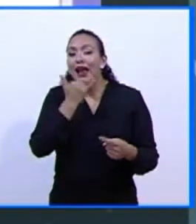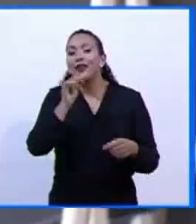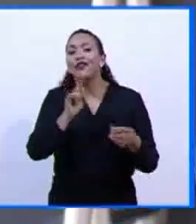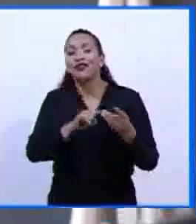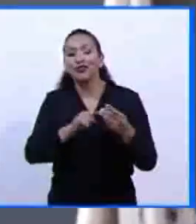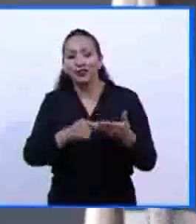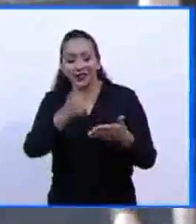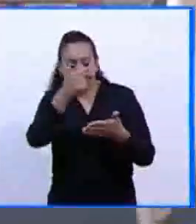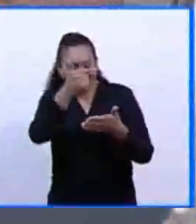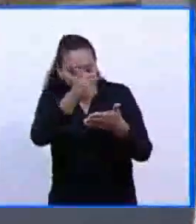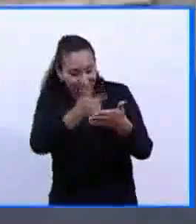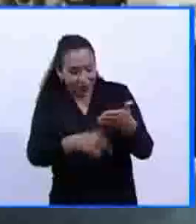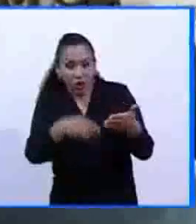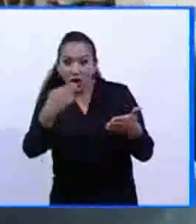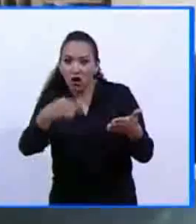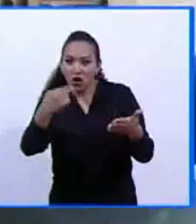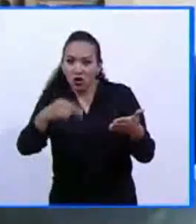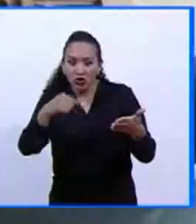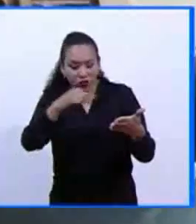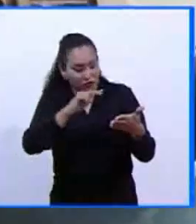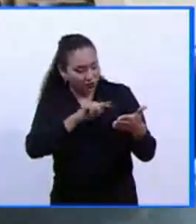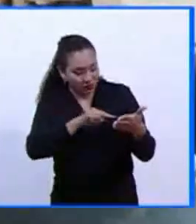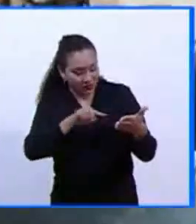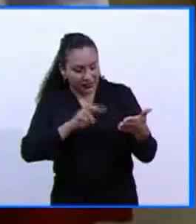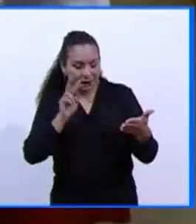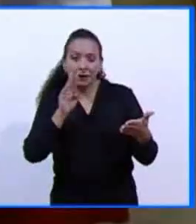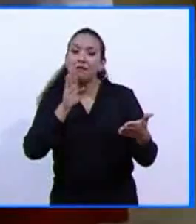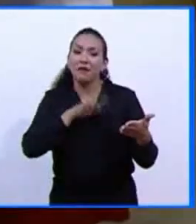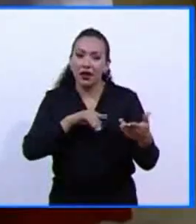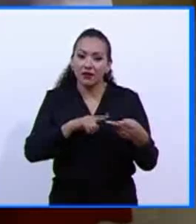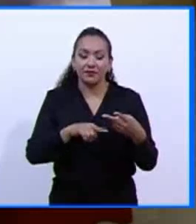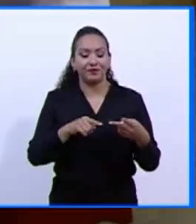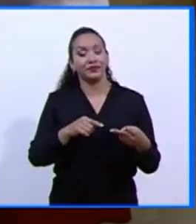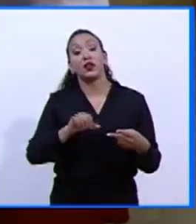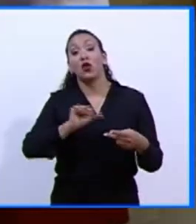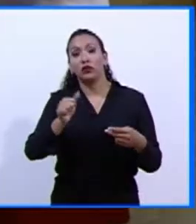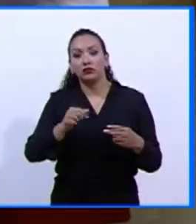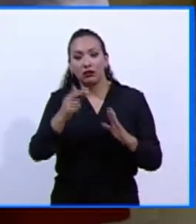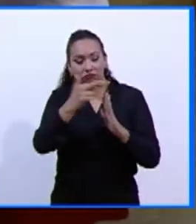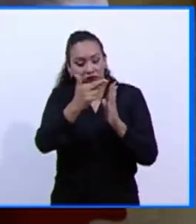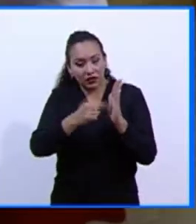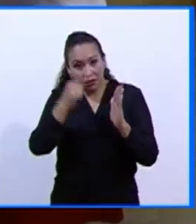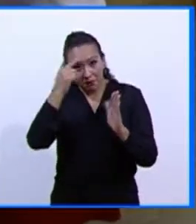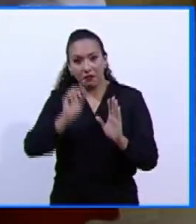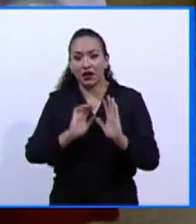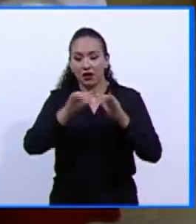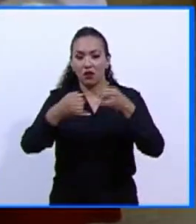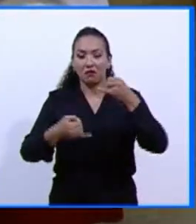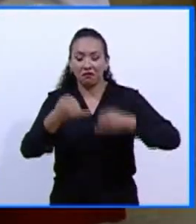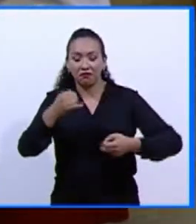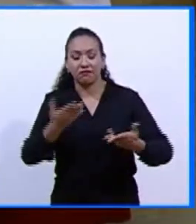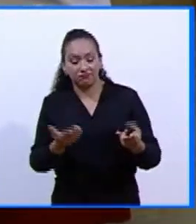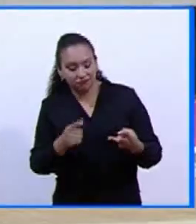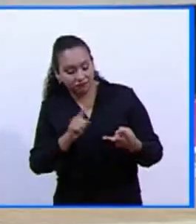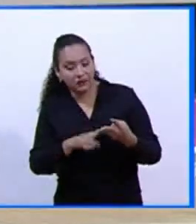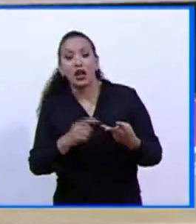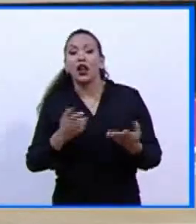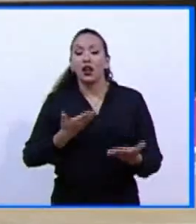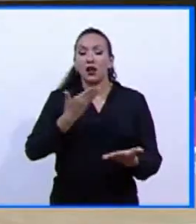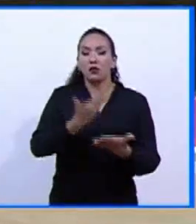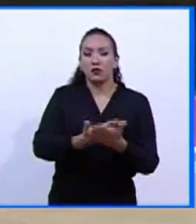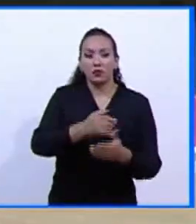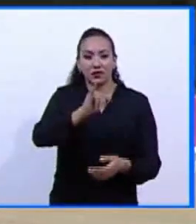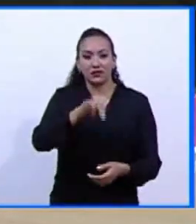aspirantes que han atrasado la impresión de las boletas, laxitud en los requisitos para ser juzgador y la reciente propuesta de reforma al